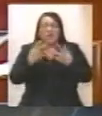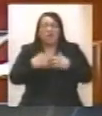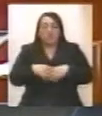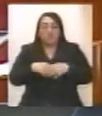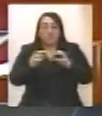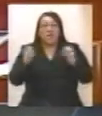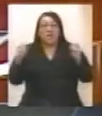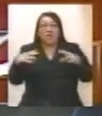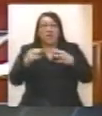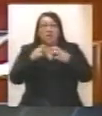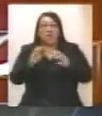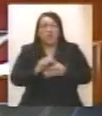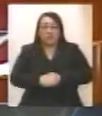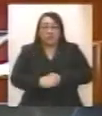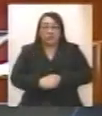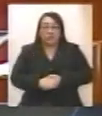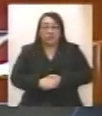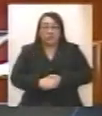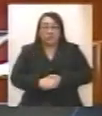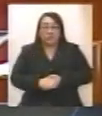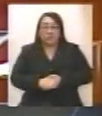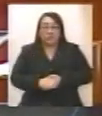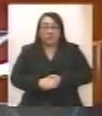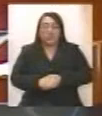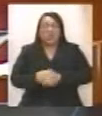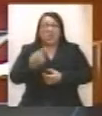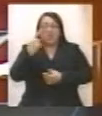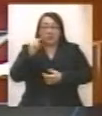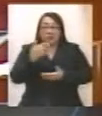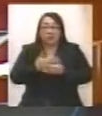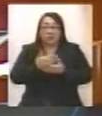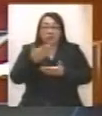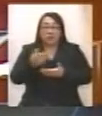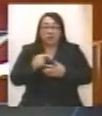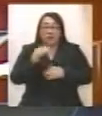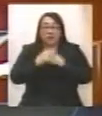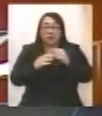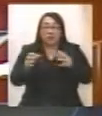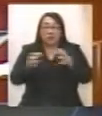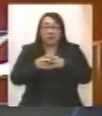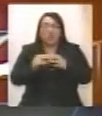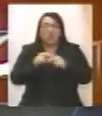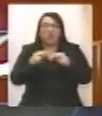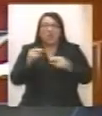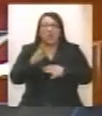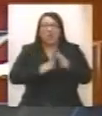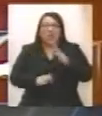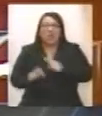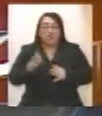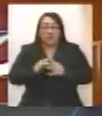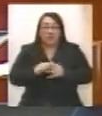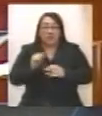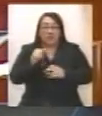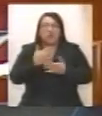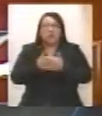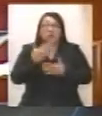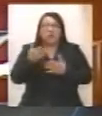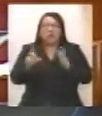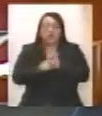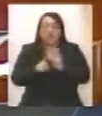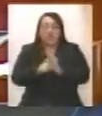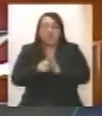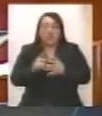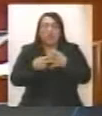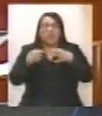empresas eléctricas públicas. Para ello proponemos estructurar esquemas financieros y sustentos legales